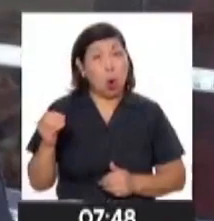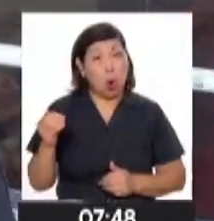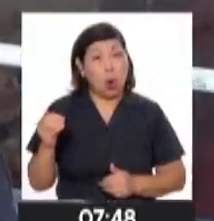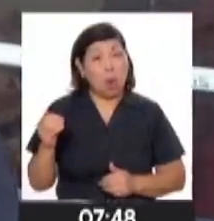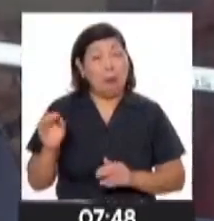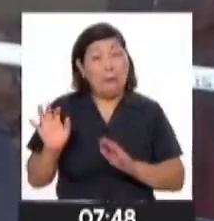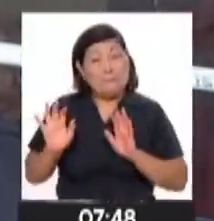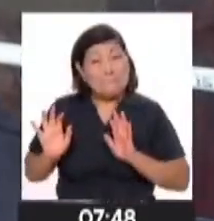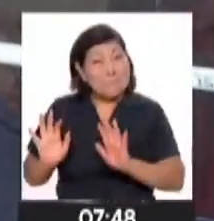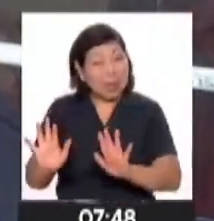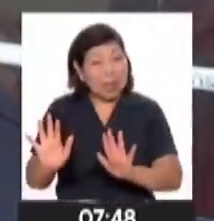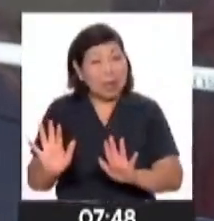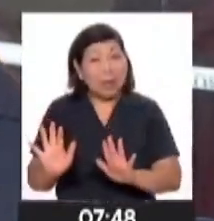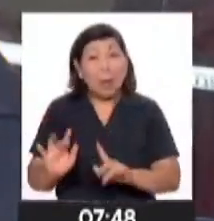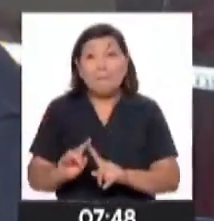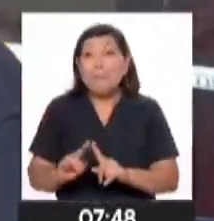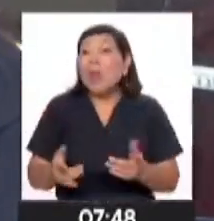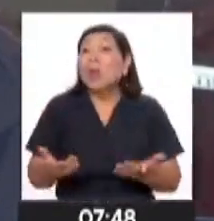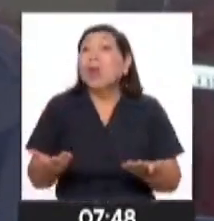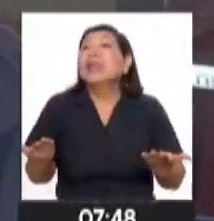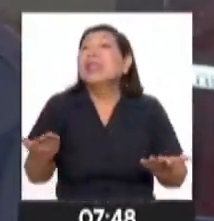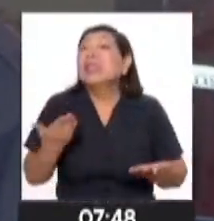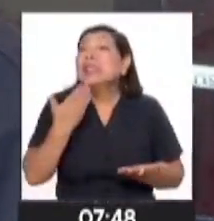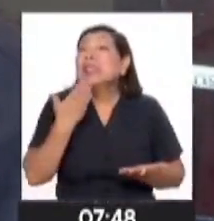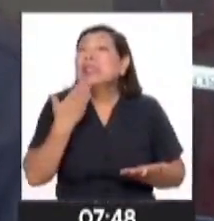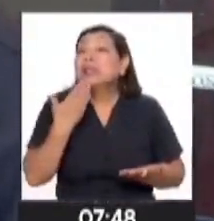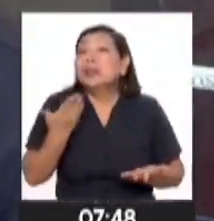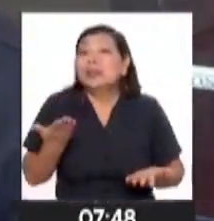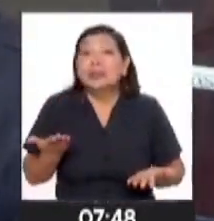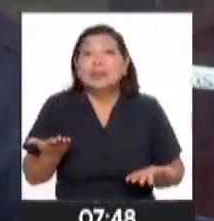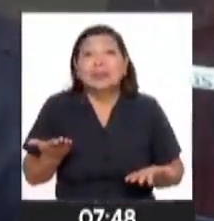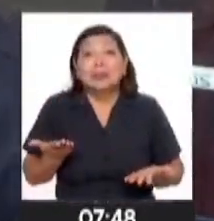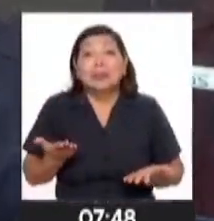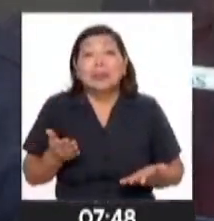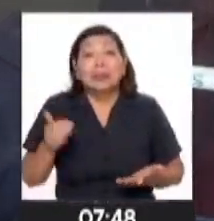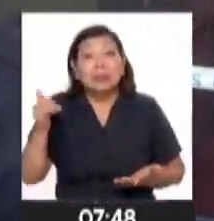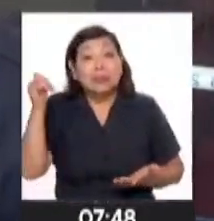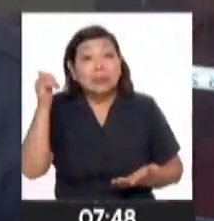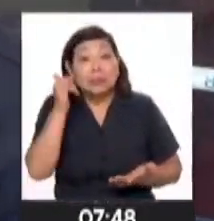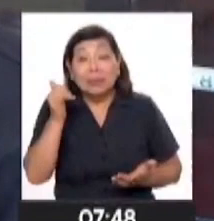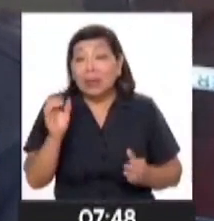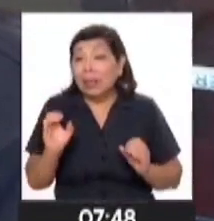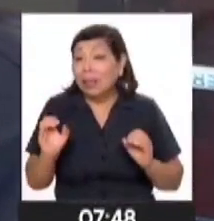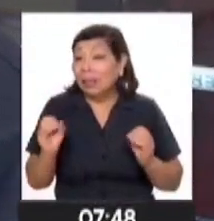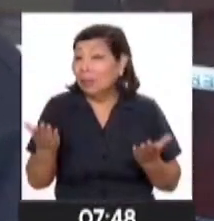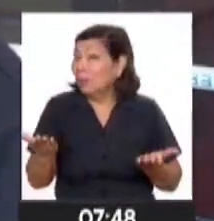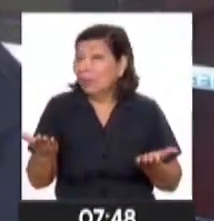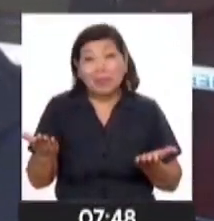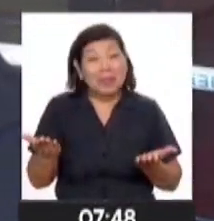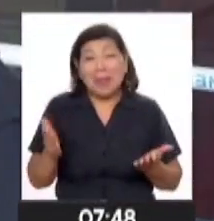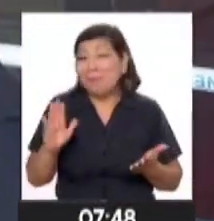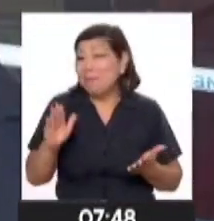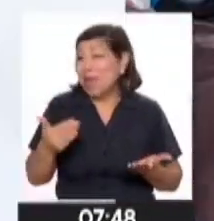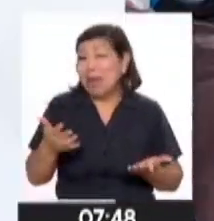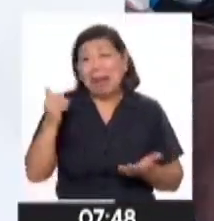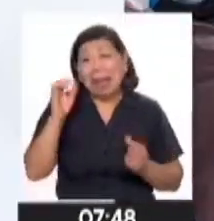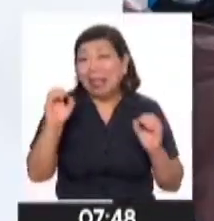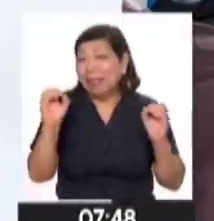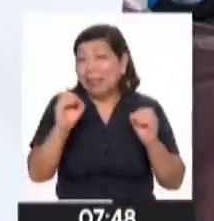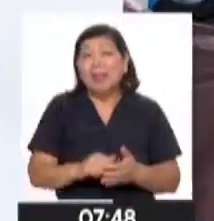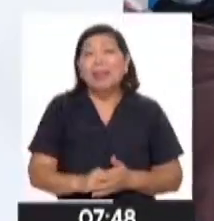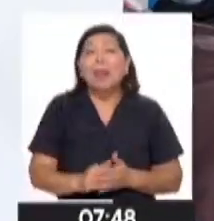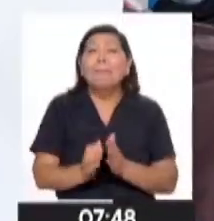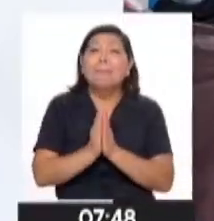sido empujado, pero no hay evidencias del hecho, ya que las cámaras de seguridad no funcionan. Que